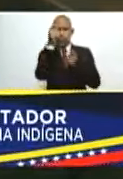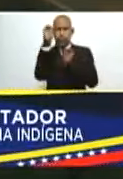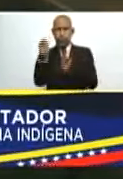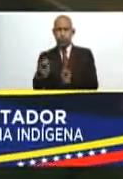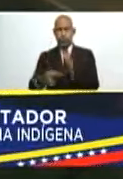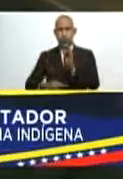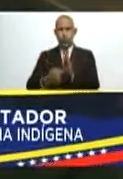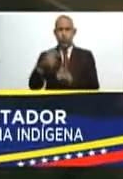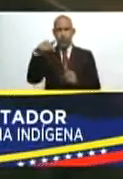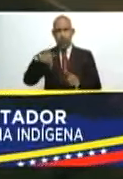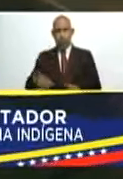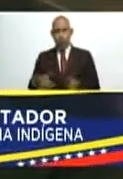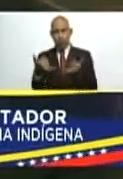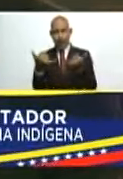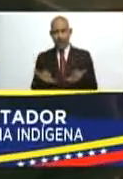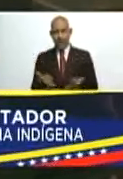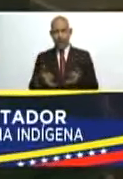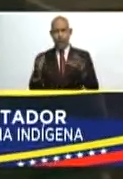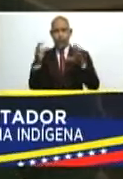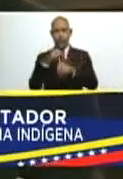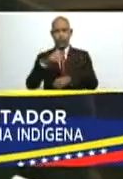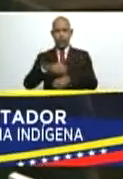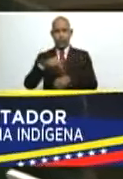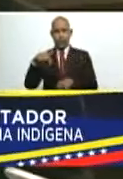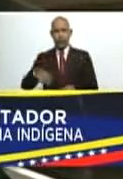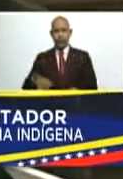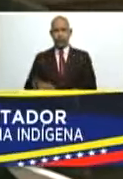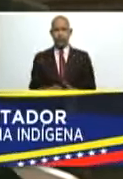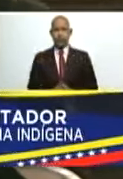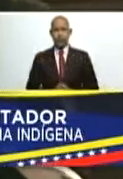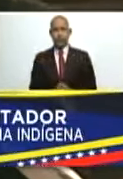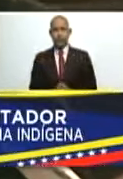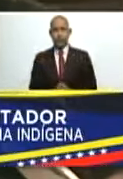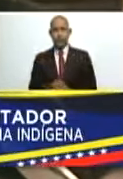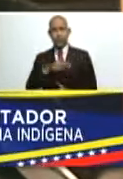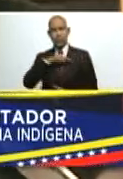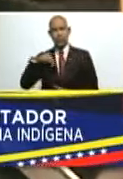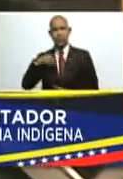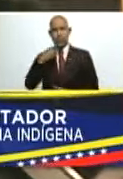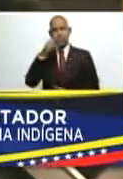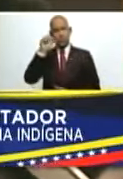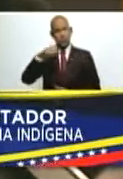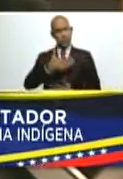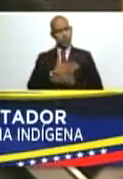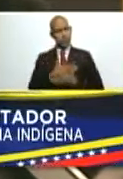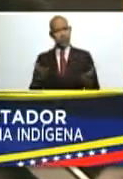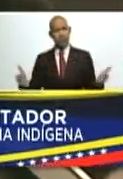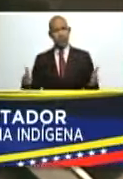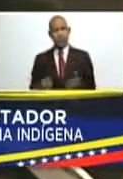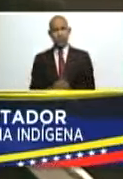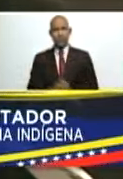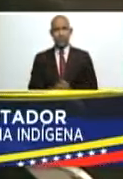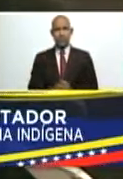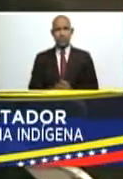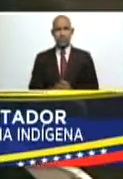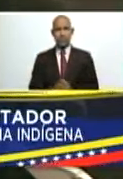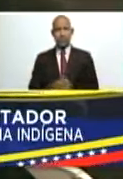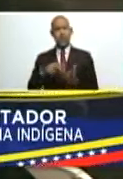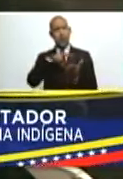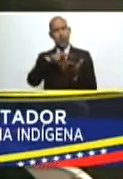noche con la primera combatiente le dé lectura al detalle. Nosotros haremos síntesis, por supuesto, del contenido de este